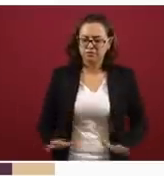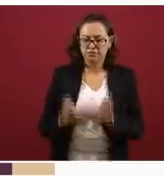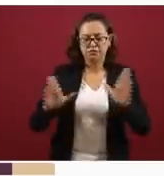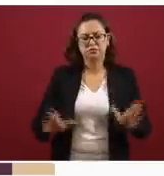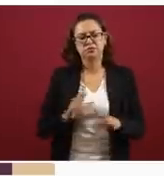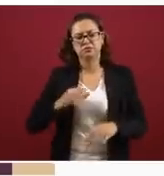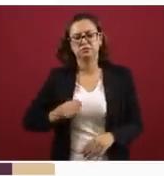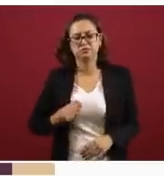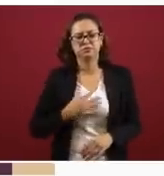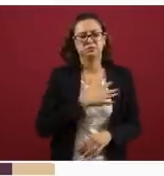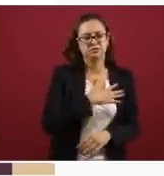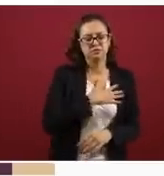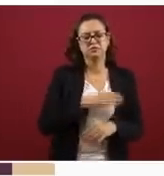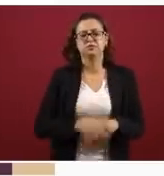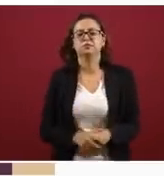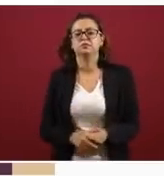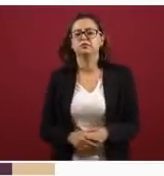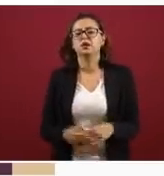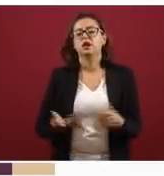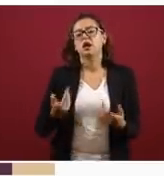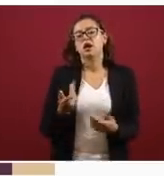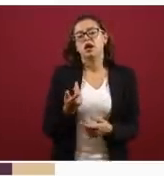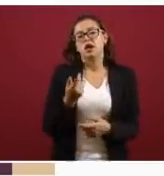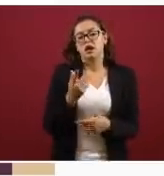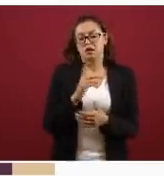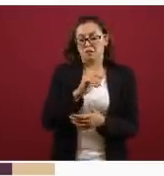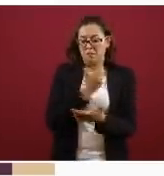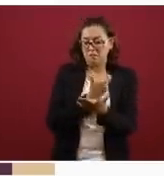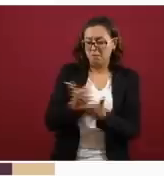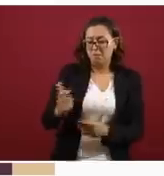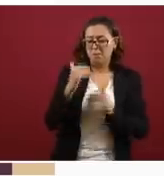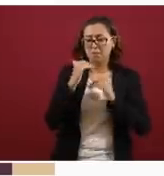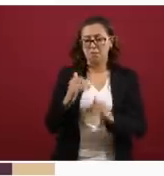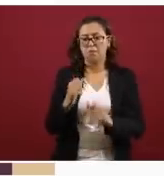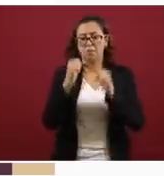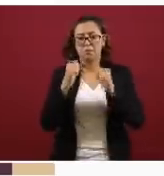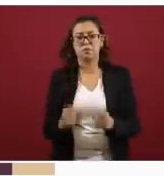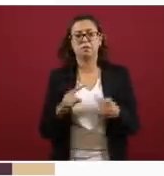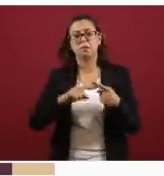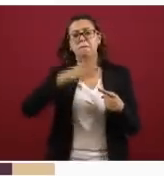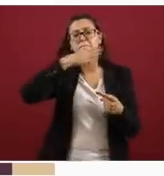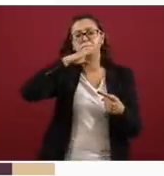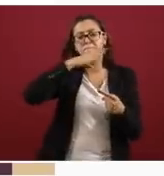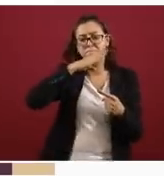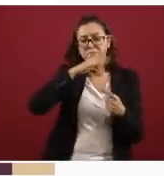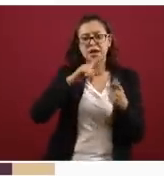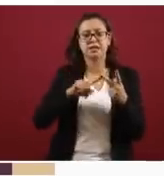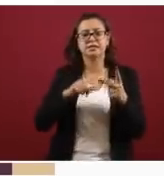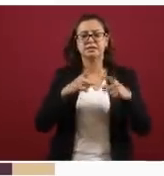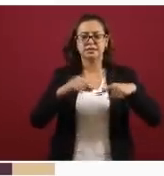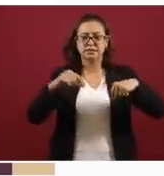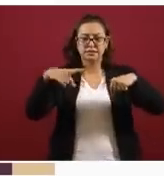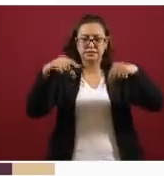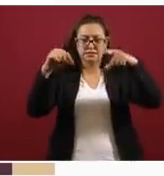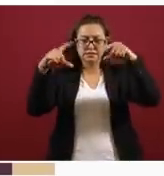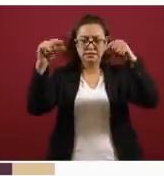a la autosuficiencia de maíz, de frijol, de trigo panificable y de arroz, así como de la leche